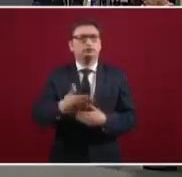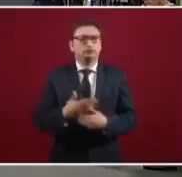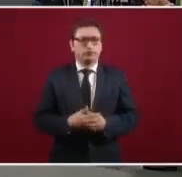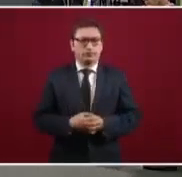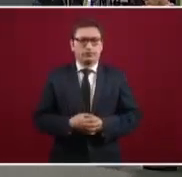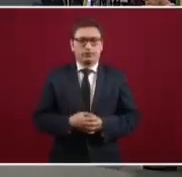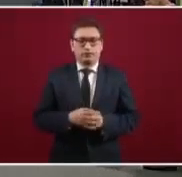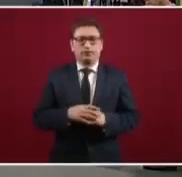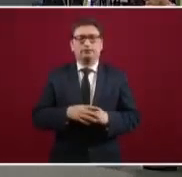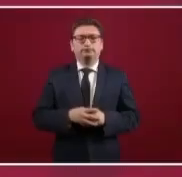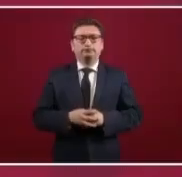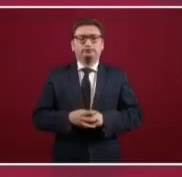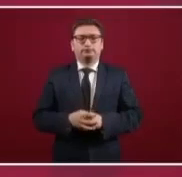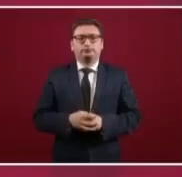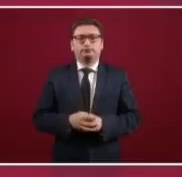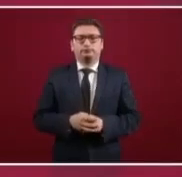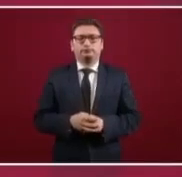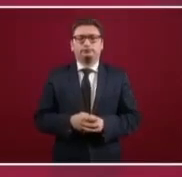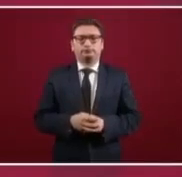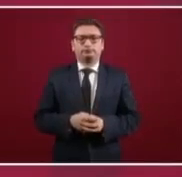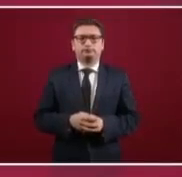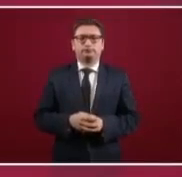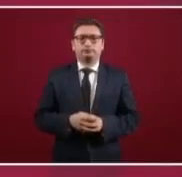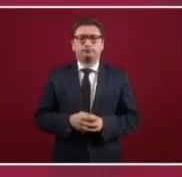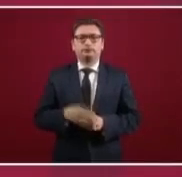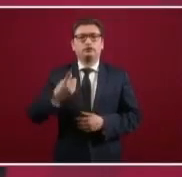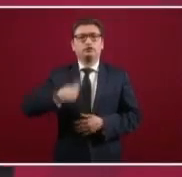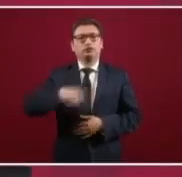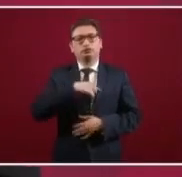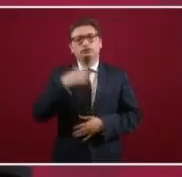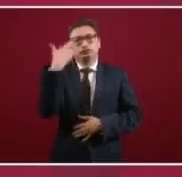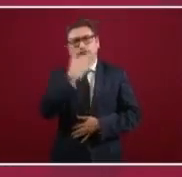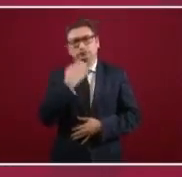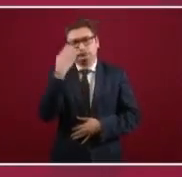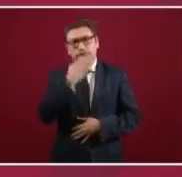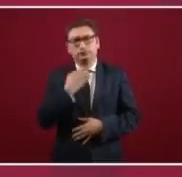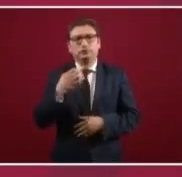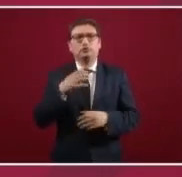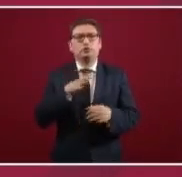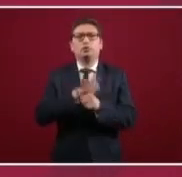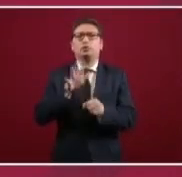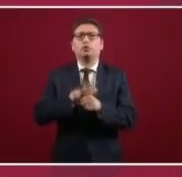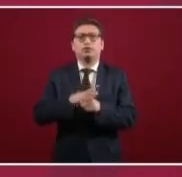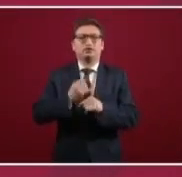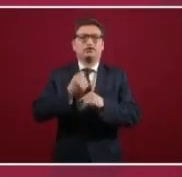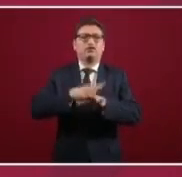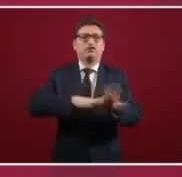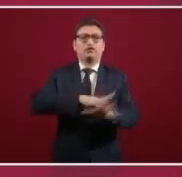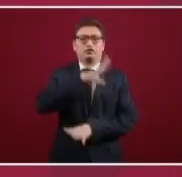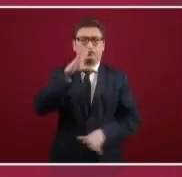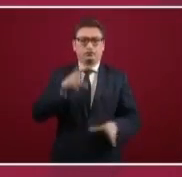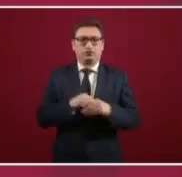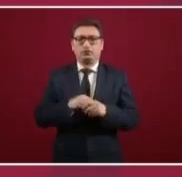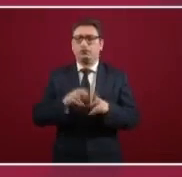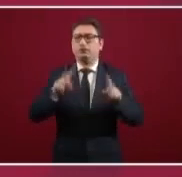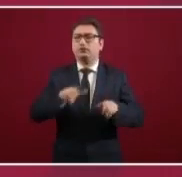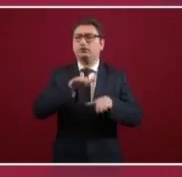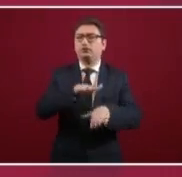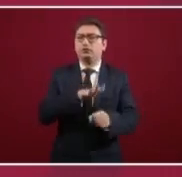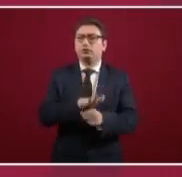conjuntamente lo de toda la información sobre